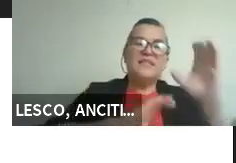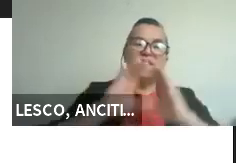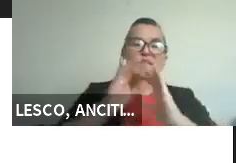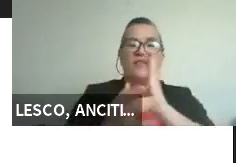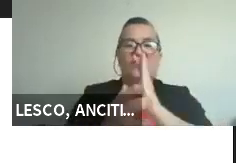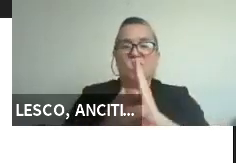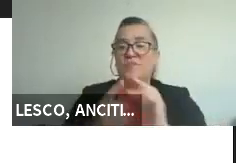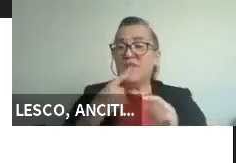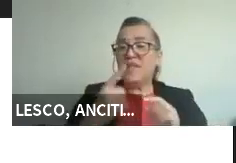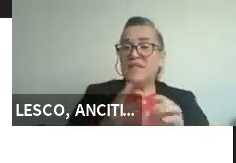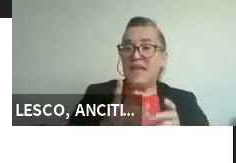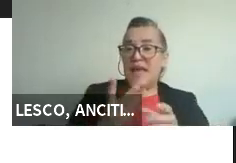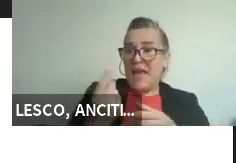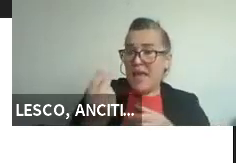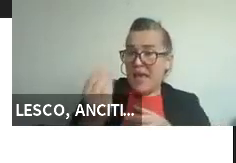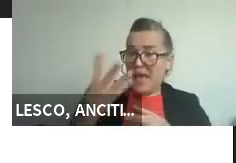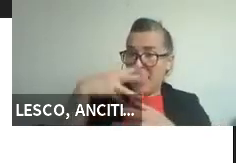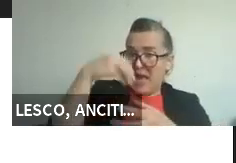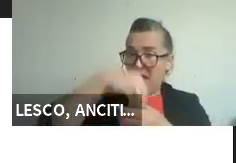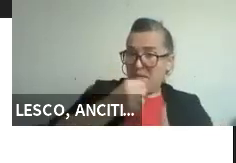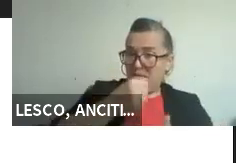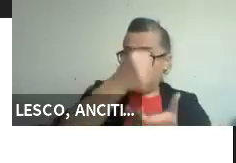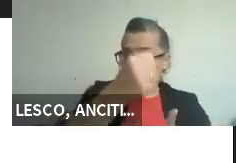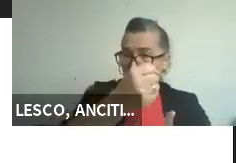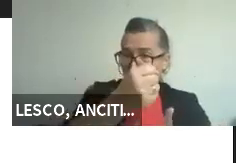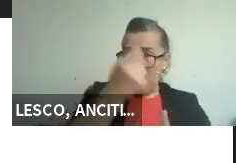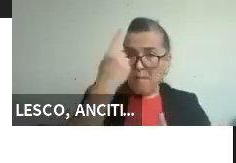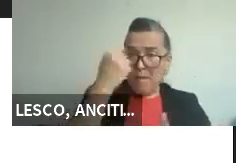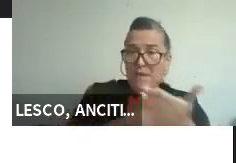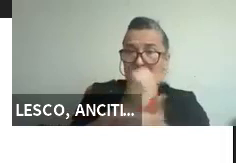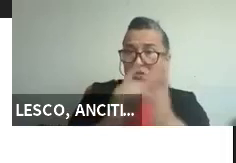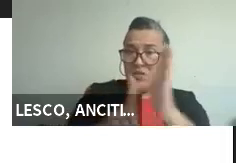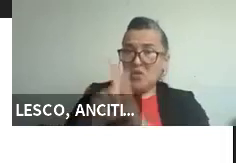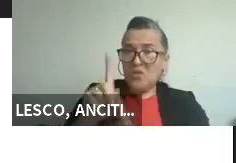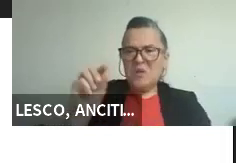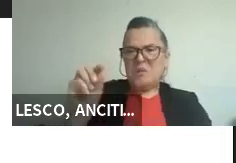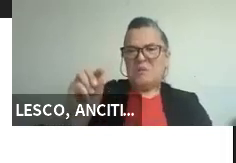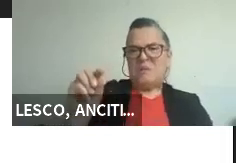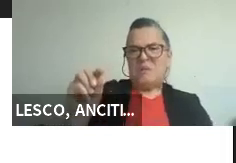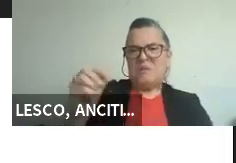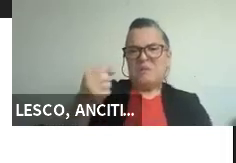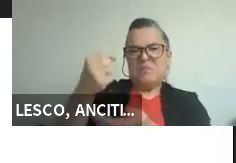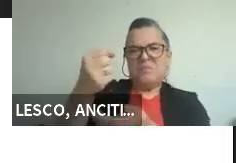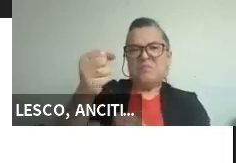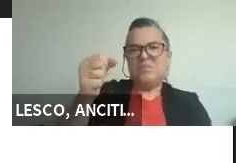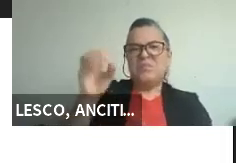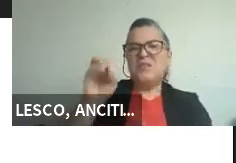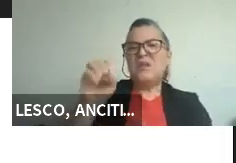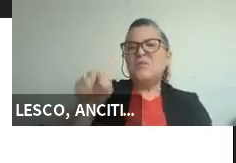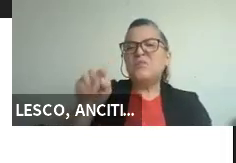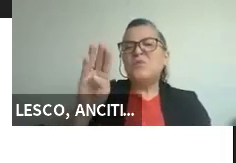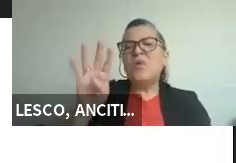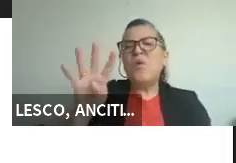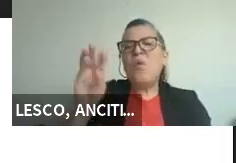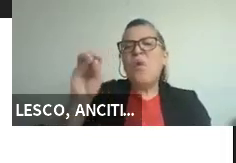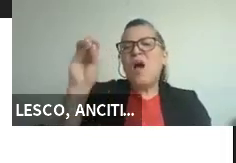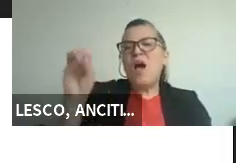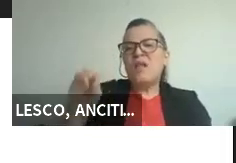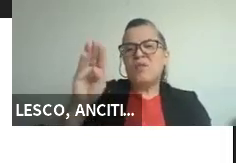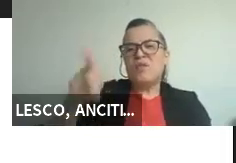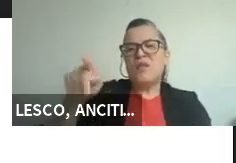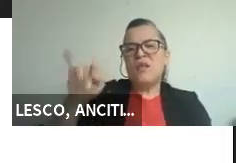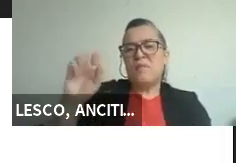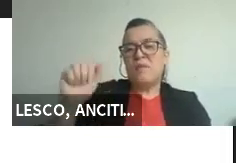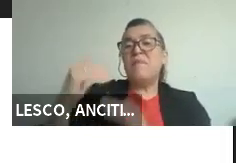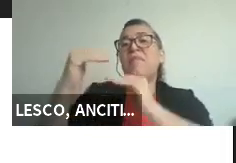nuestro país en investigación y desarrollo apenas cerca de un 0.4 por ciento del pib eso está incluso por abajo del promedio latinoamericano